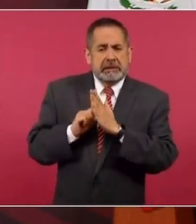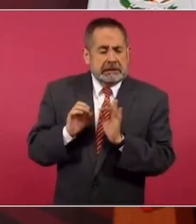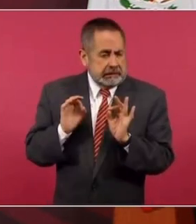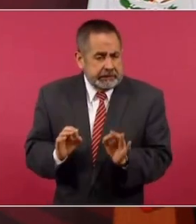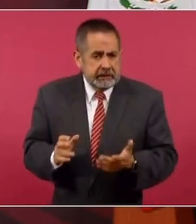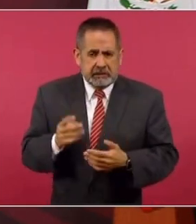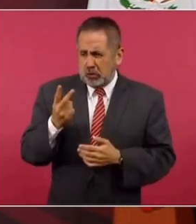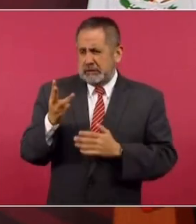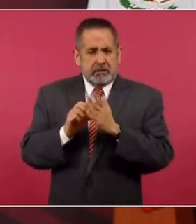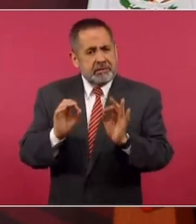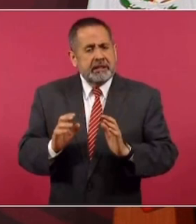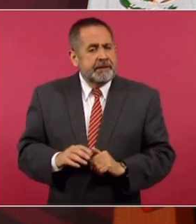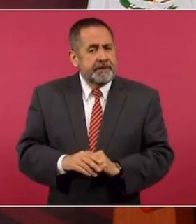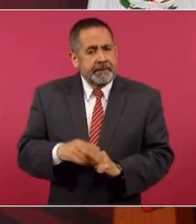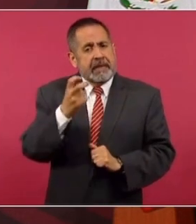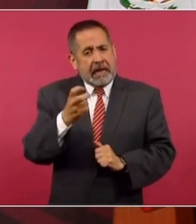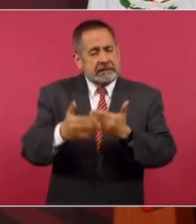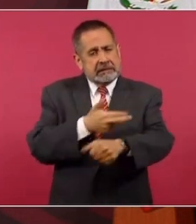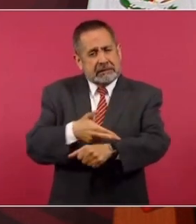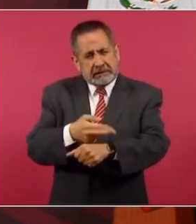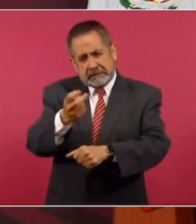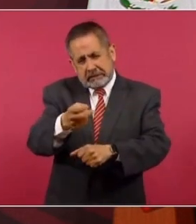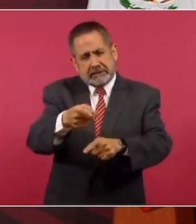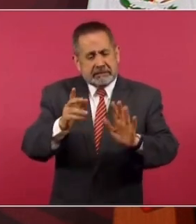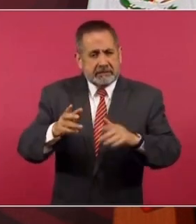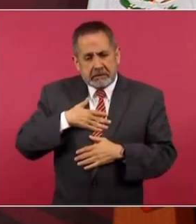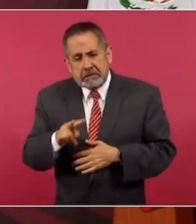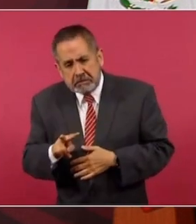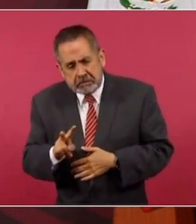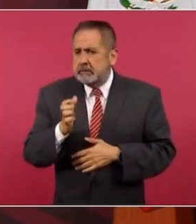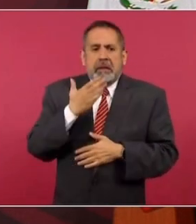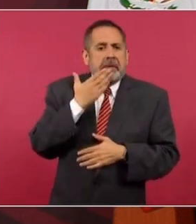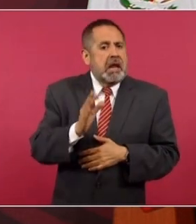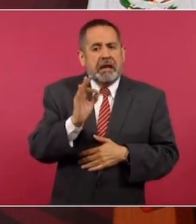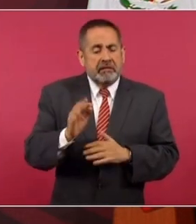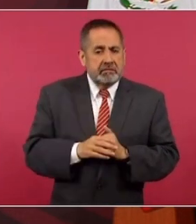2 meses, 3. Entonces, ese procedimiento nosotros lo vemos bien,